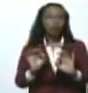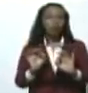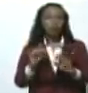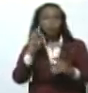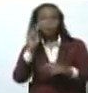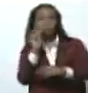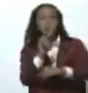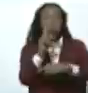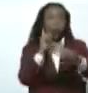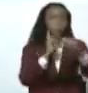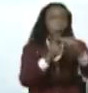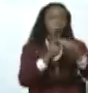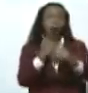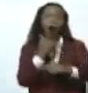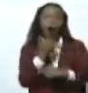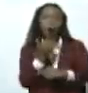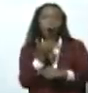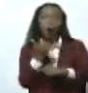notables que desmeriten